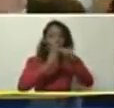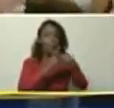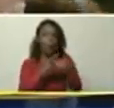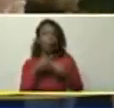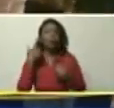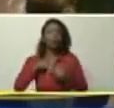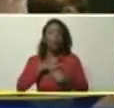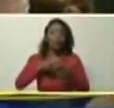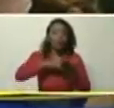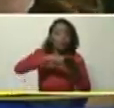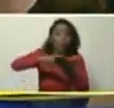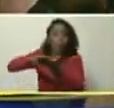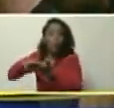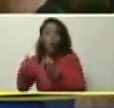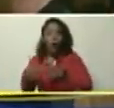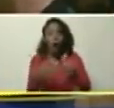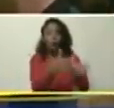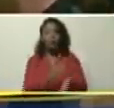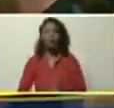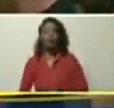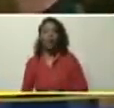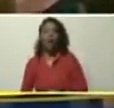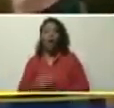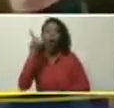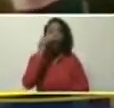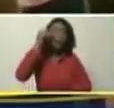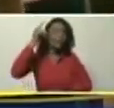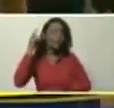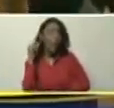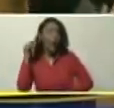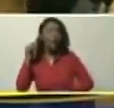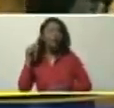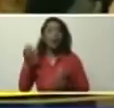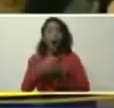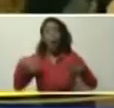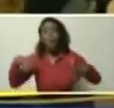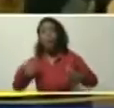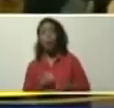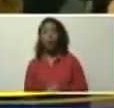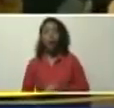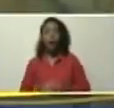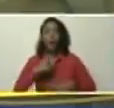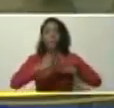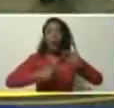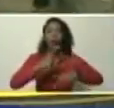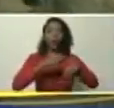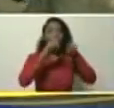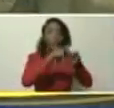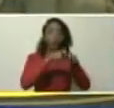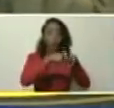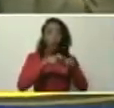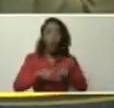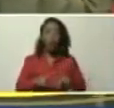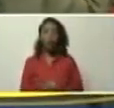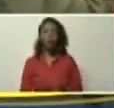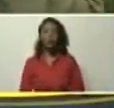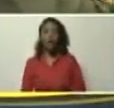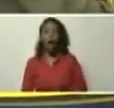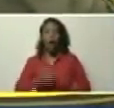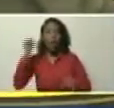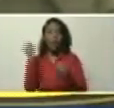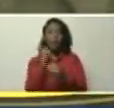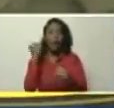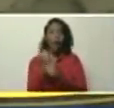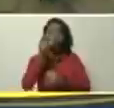camino. A los hombres y las mujeres del campo, a los productores y productoras, a los